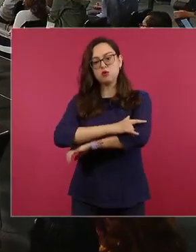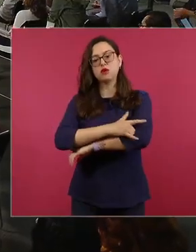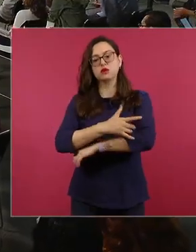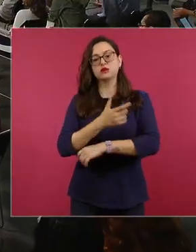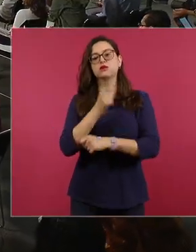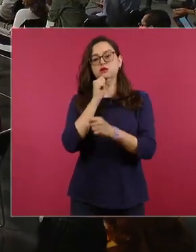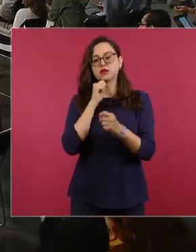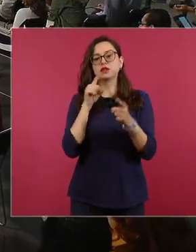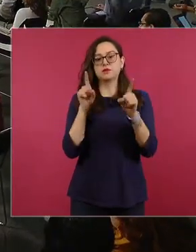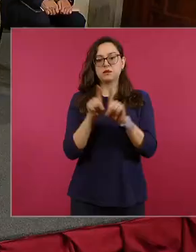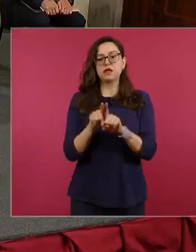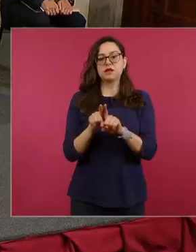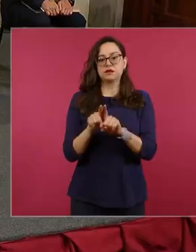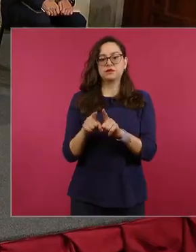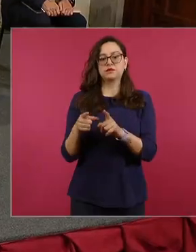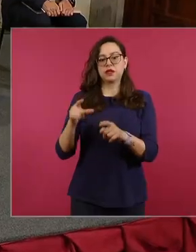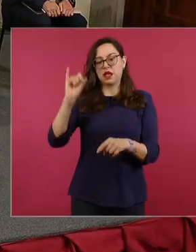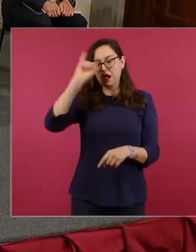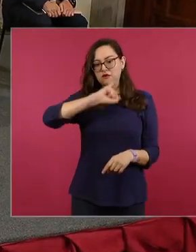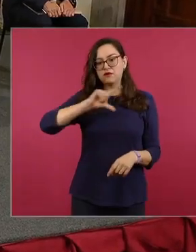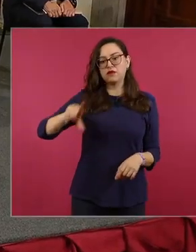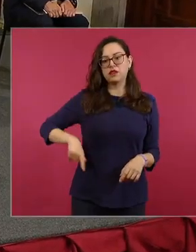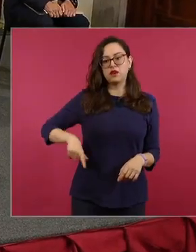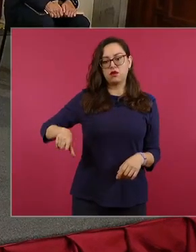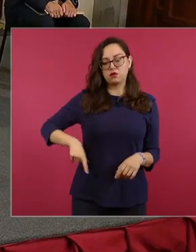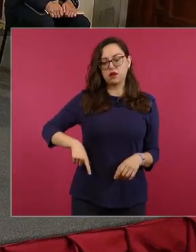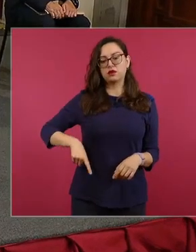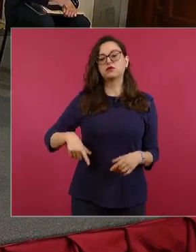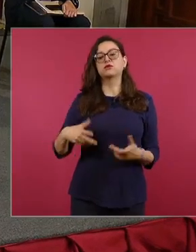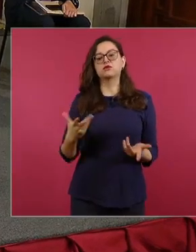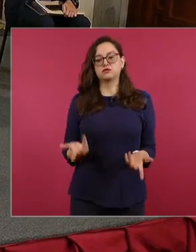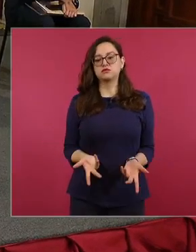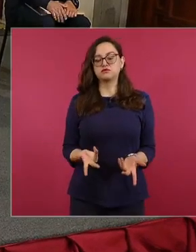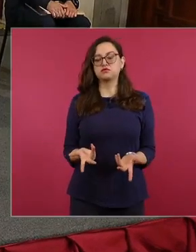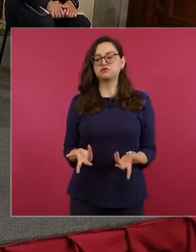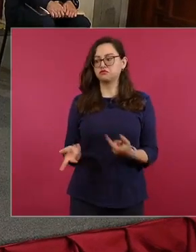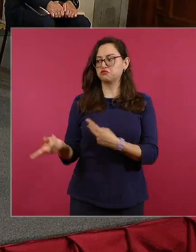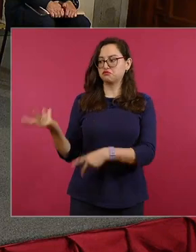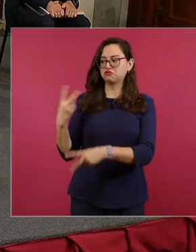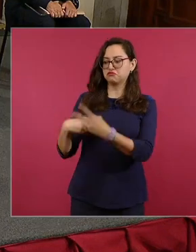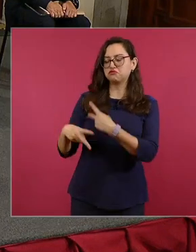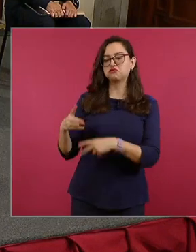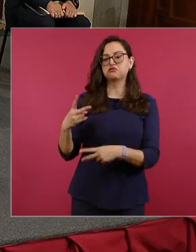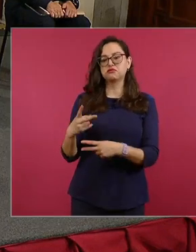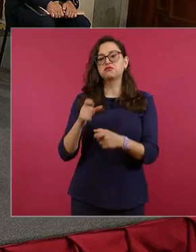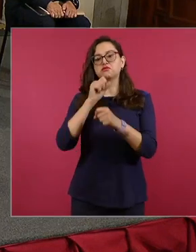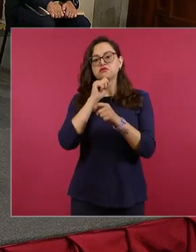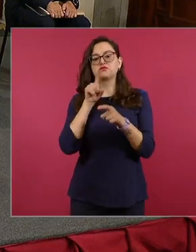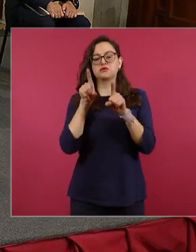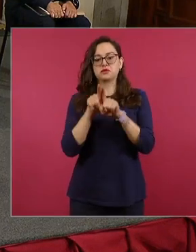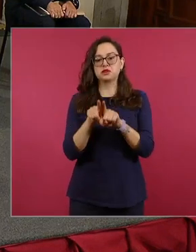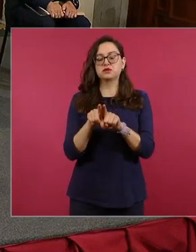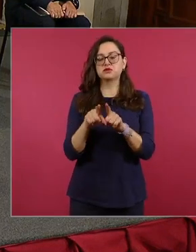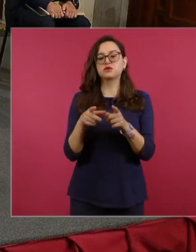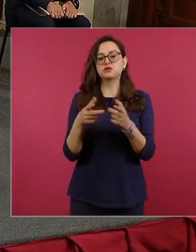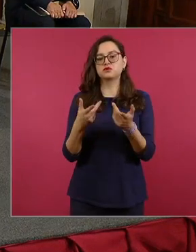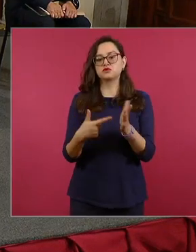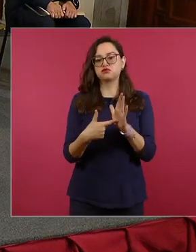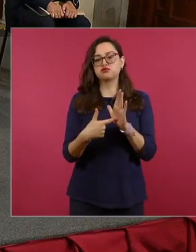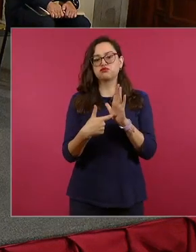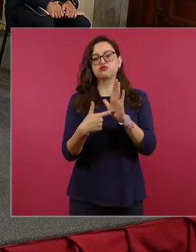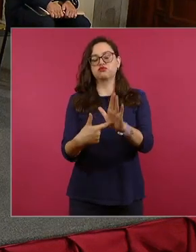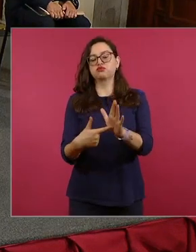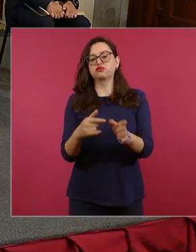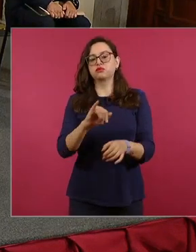directos de la administración del aeropuerto Benito Juárez de la Ciudad de México y